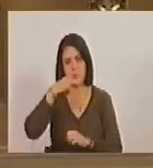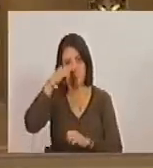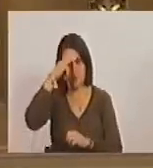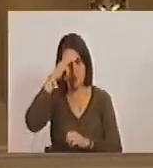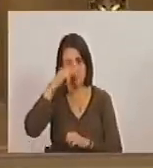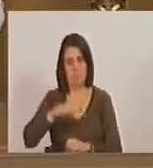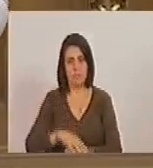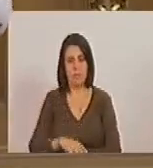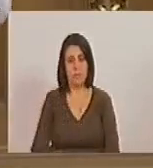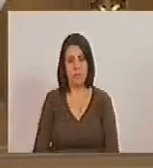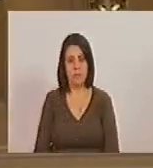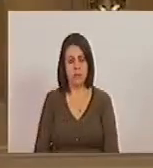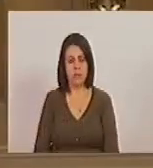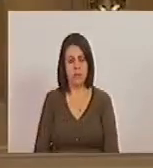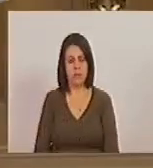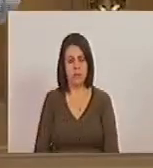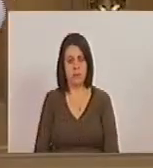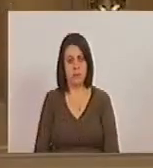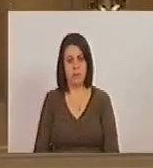nuestro